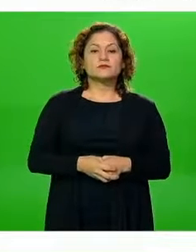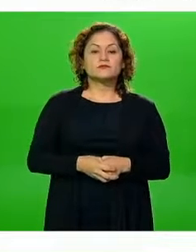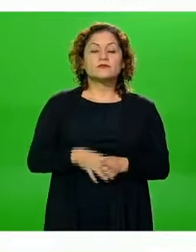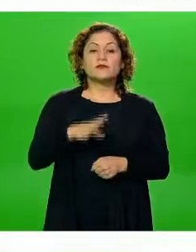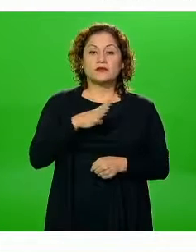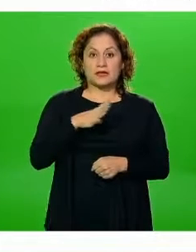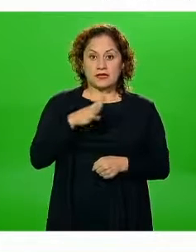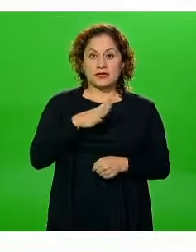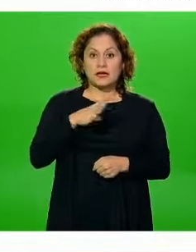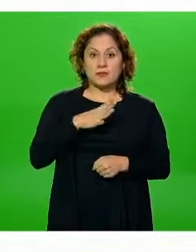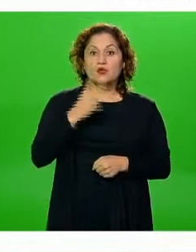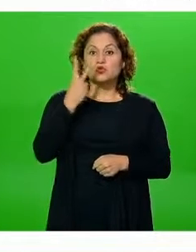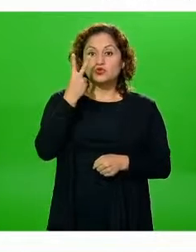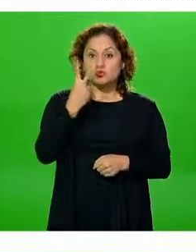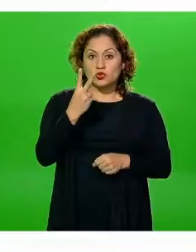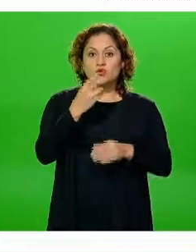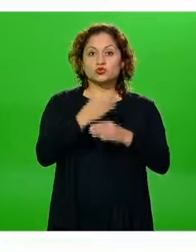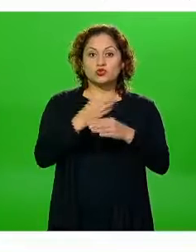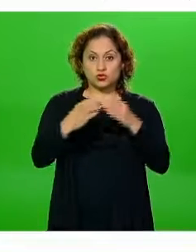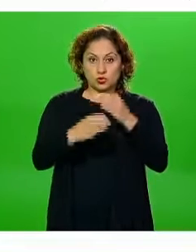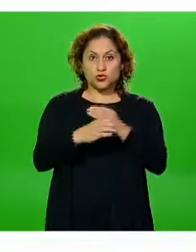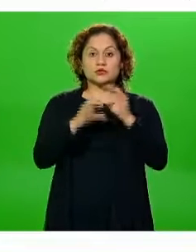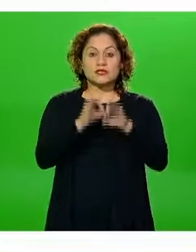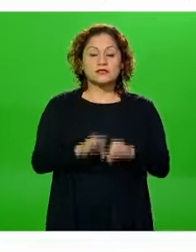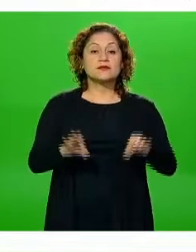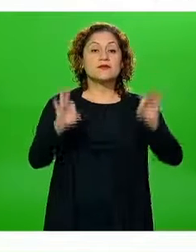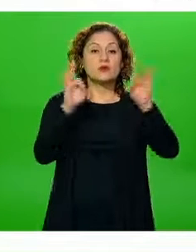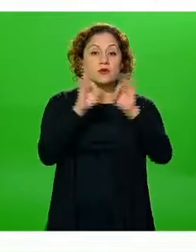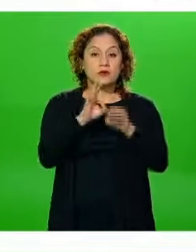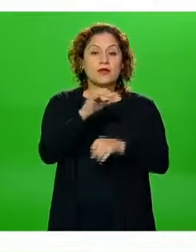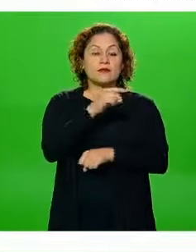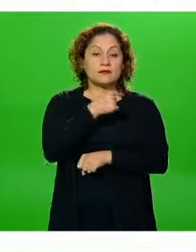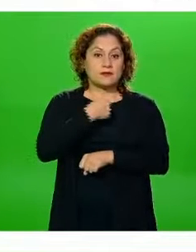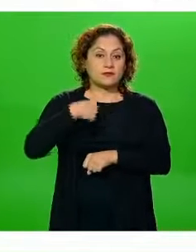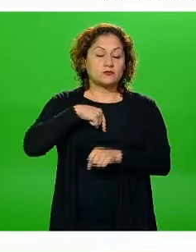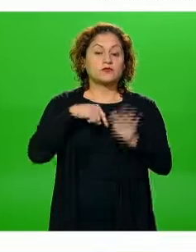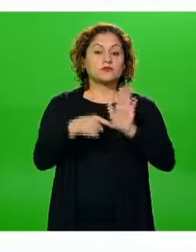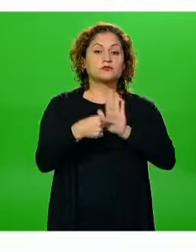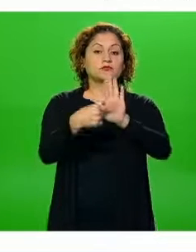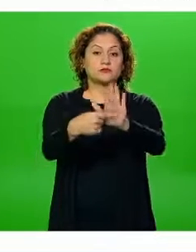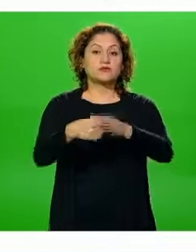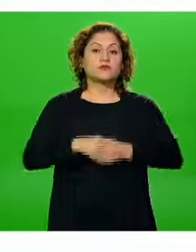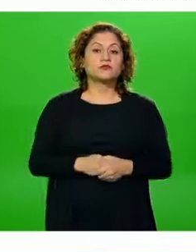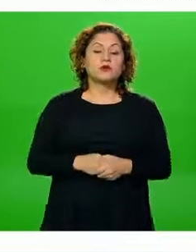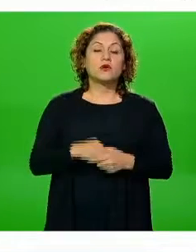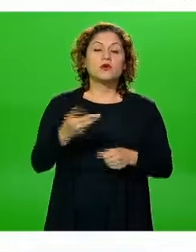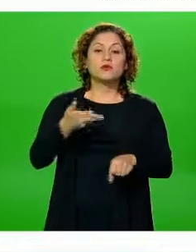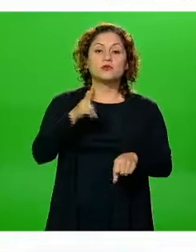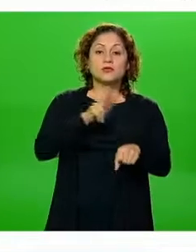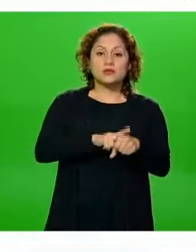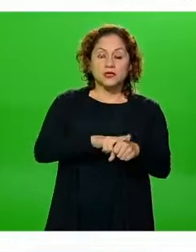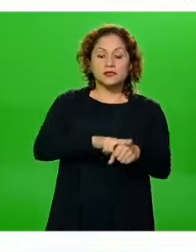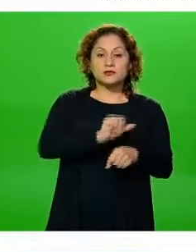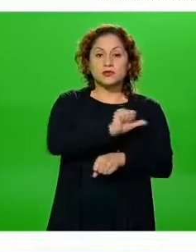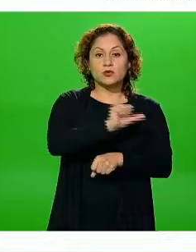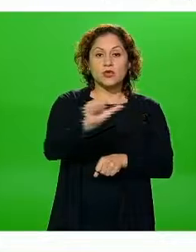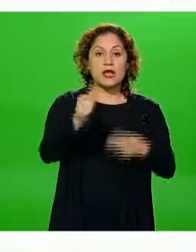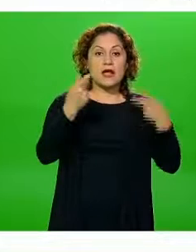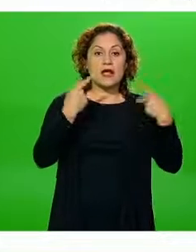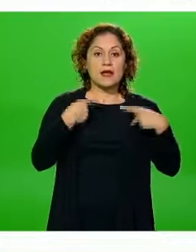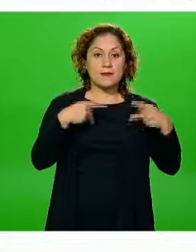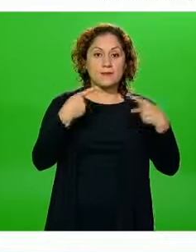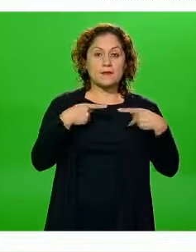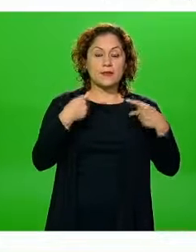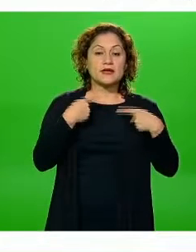grandes grupos o dos elementos que les estamos presentando. La hospitalización en camas generales y la hospitalización